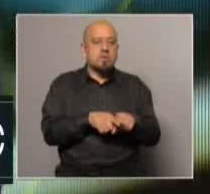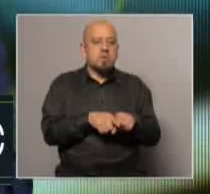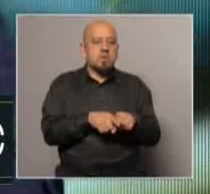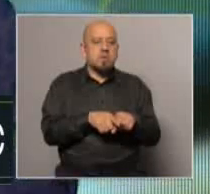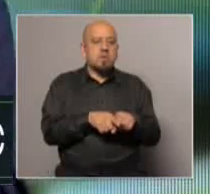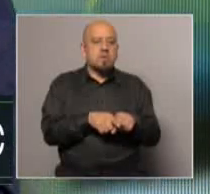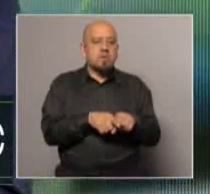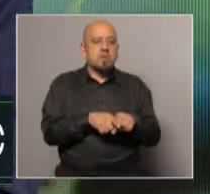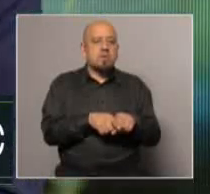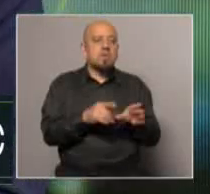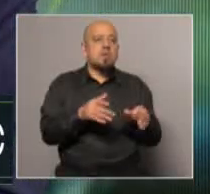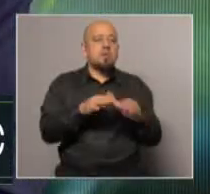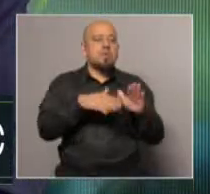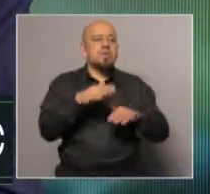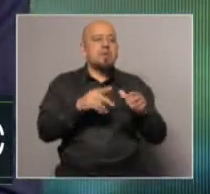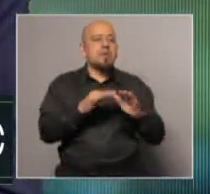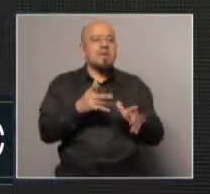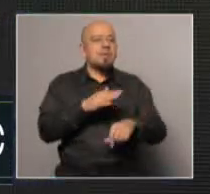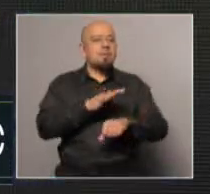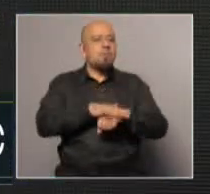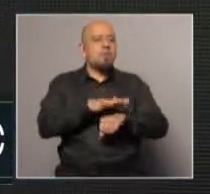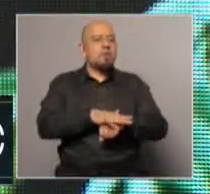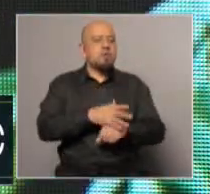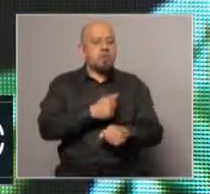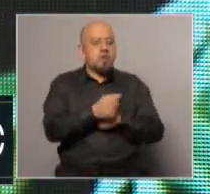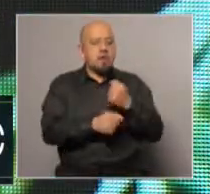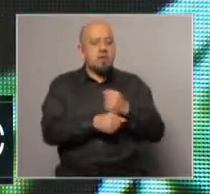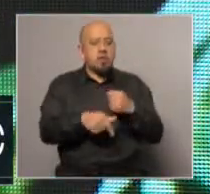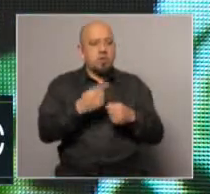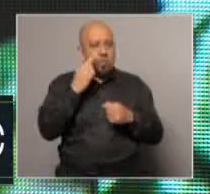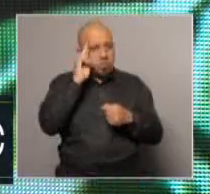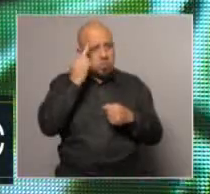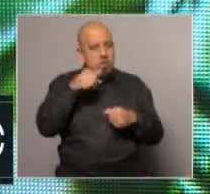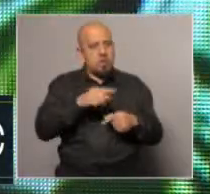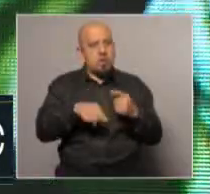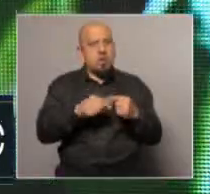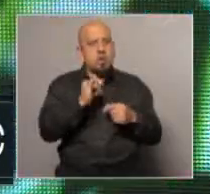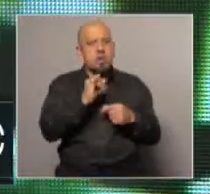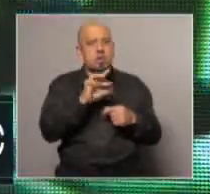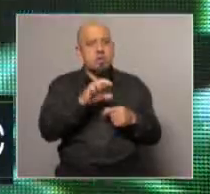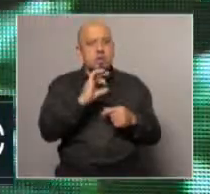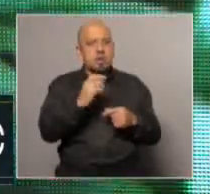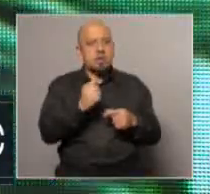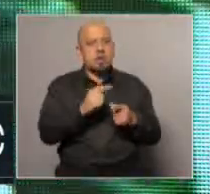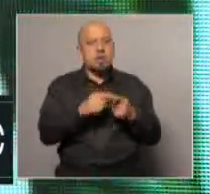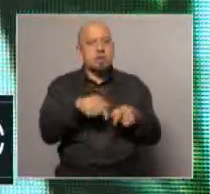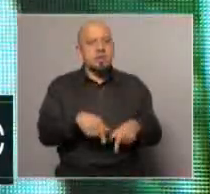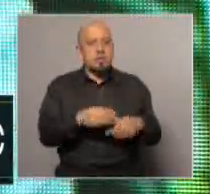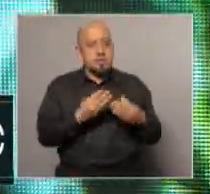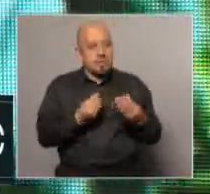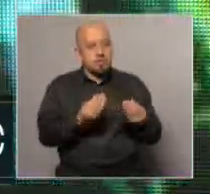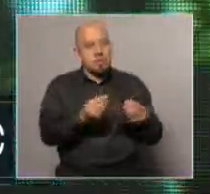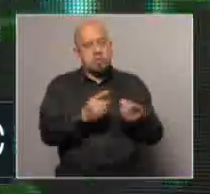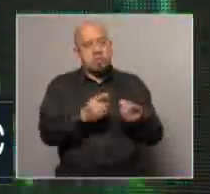depende de la época del año que uno plante, ¿no? Si bien en Uruguay, en el predio de Irca, estos cultivos se